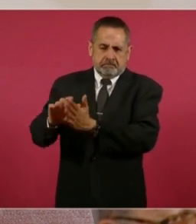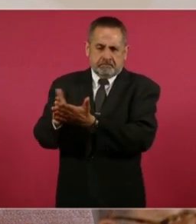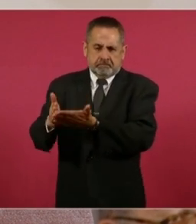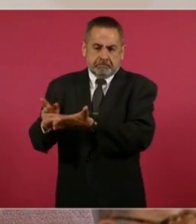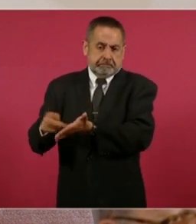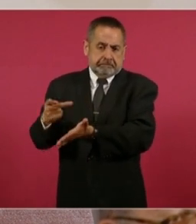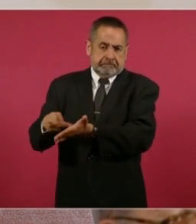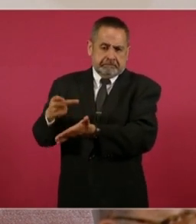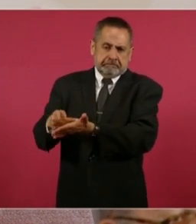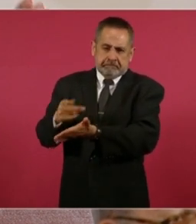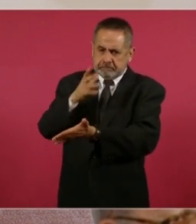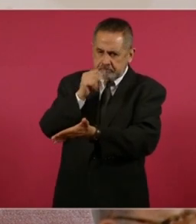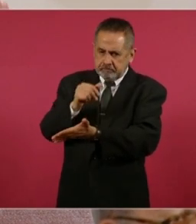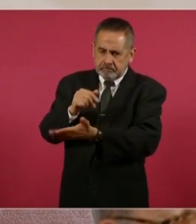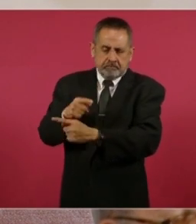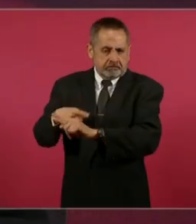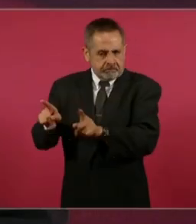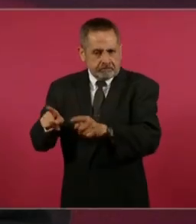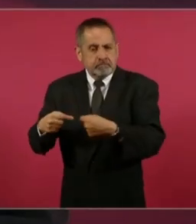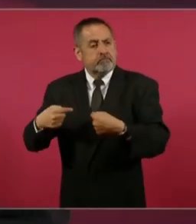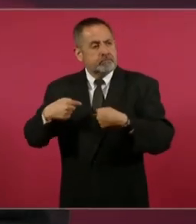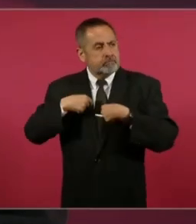repetirse un